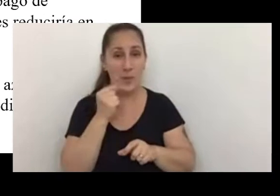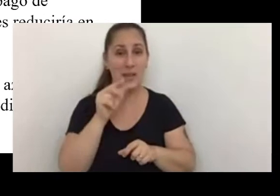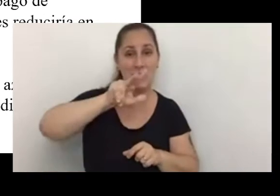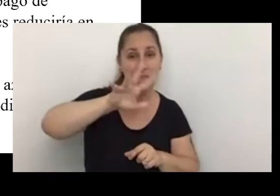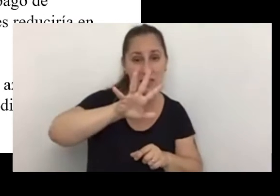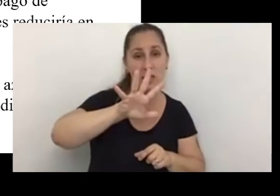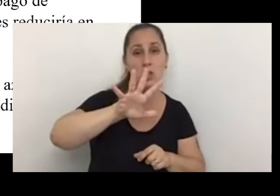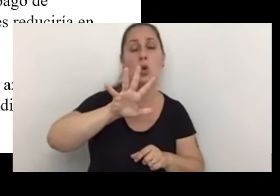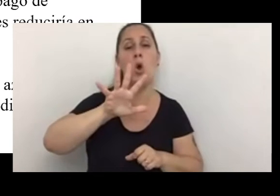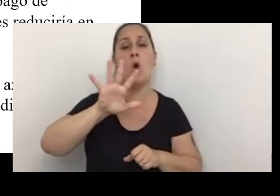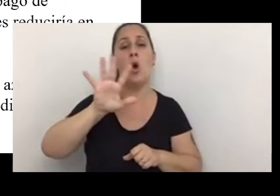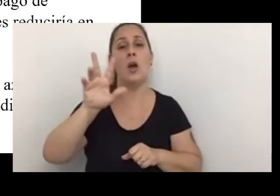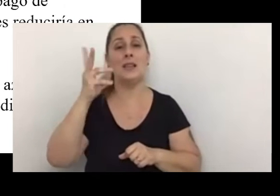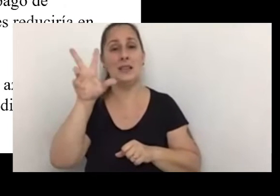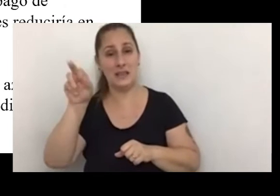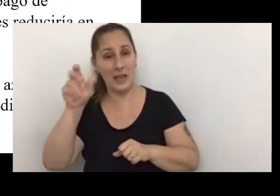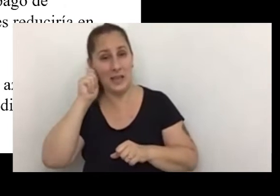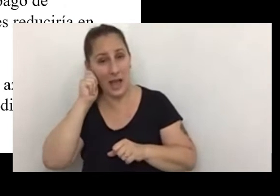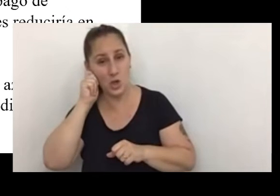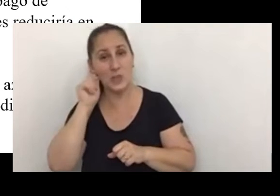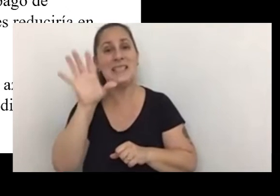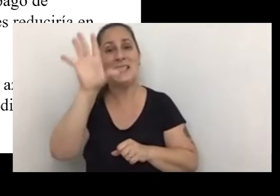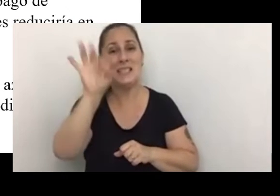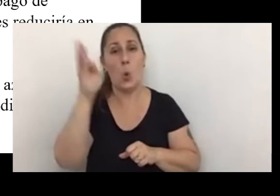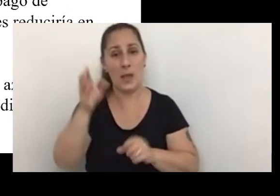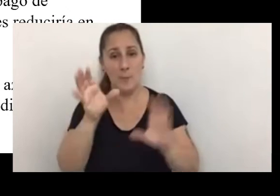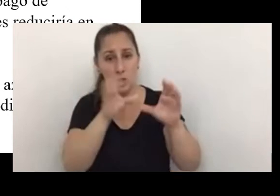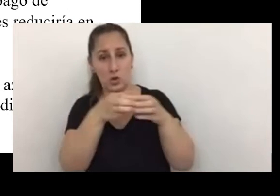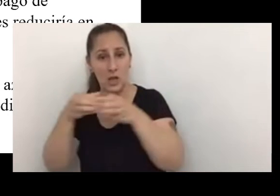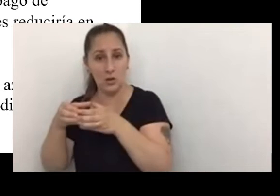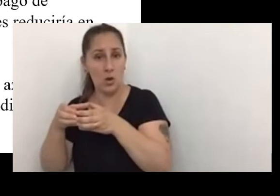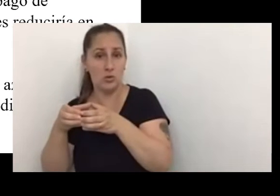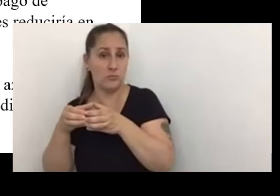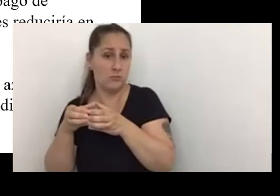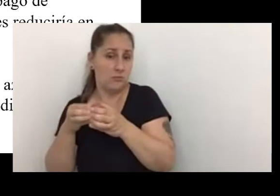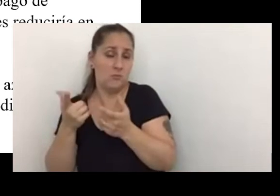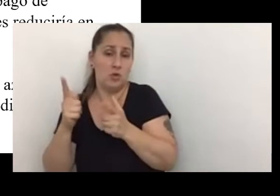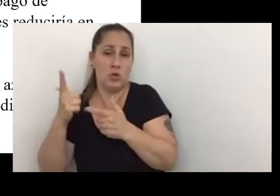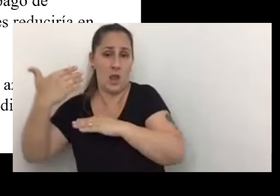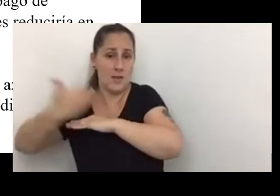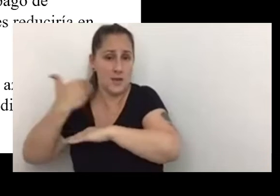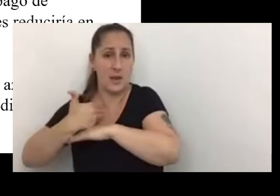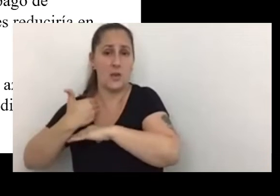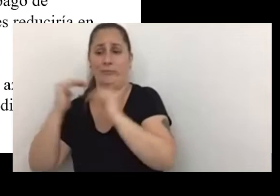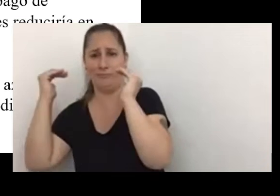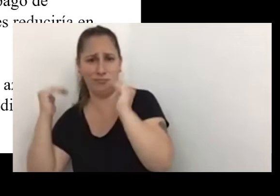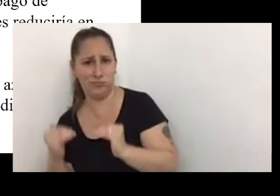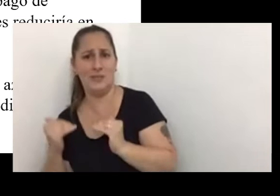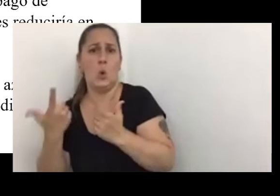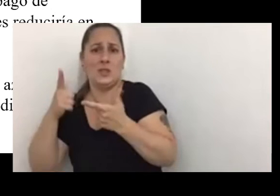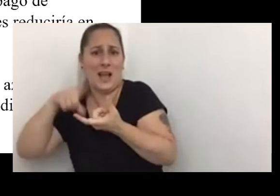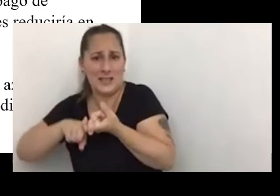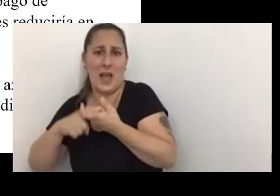y 30 años, entre 30 y 35, son célibes. Sus ingresos han disminuido, lo cual está generando